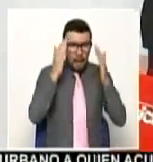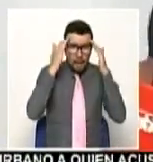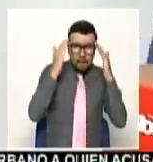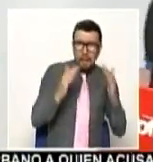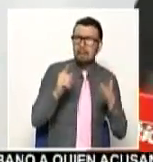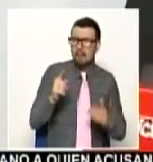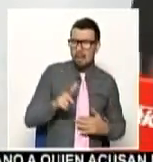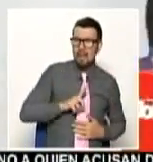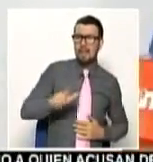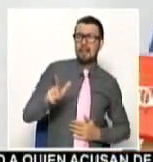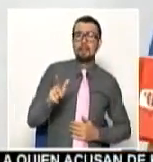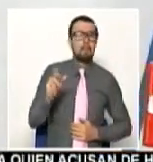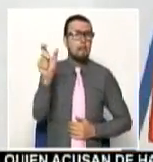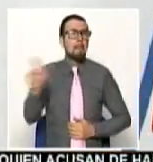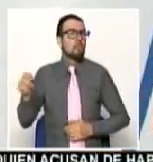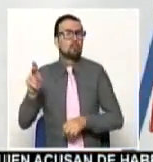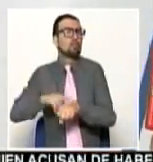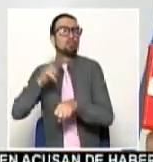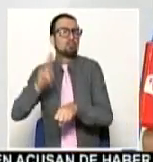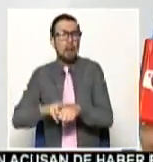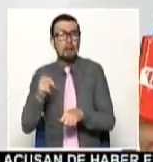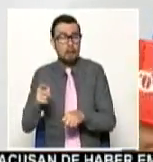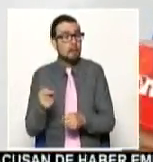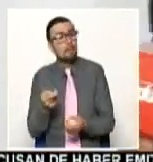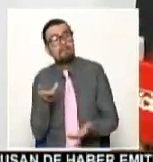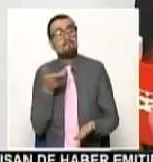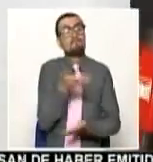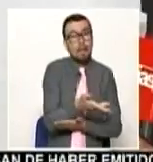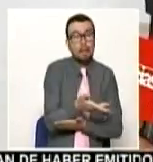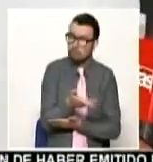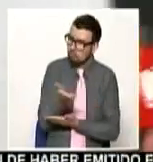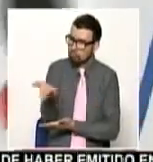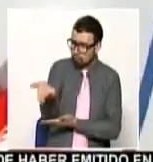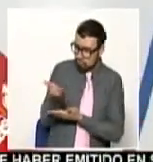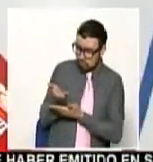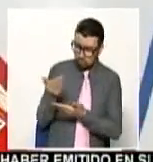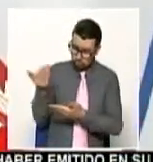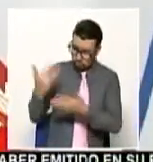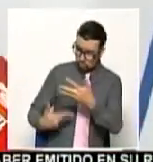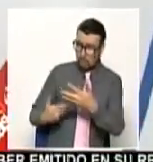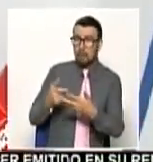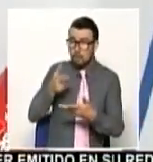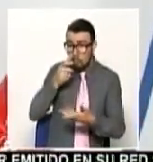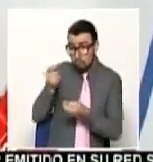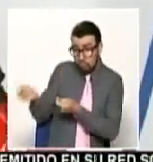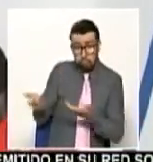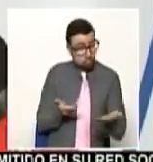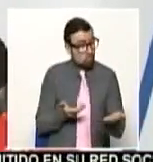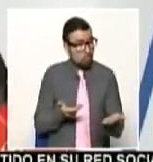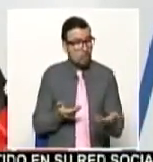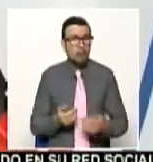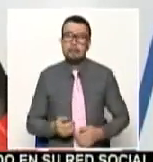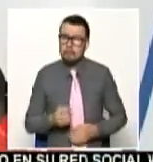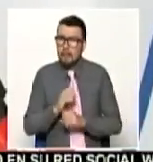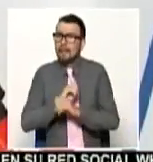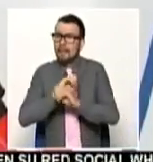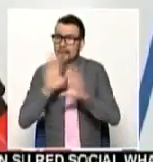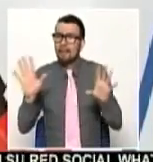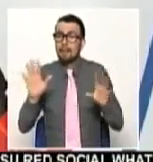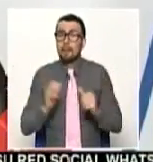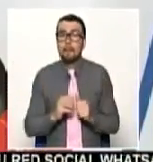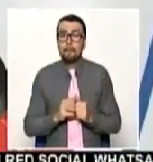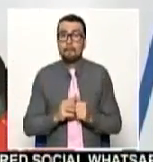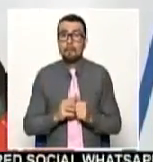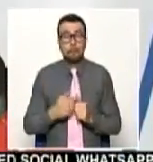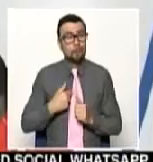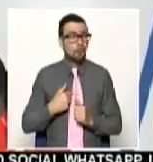líderes ciudadanos, del ciudadano, del común y del corriente, porque finalmente la personería es de puertas abiertas. Así es, pues básicamente una de las cosas que me